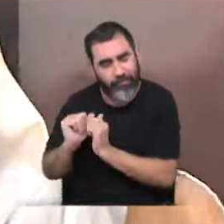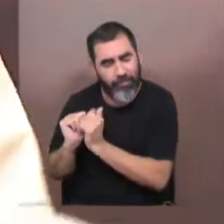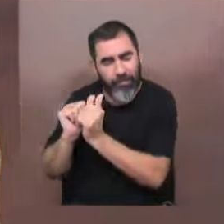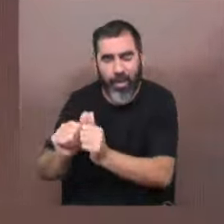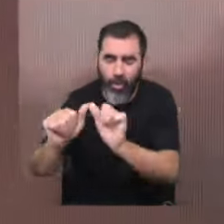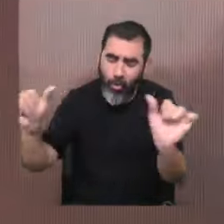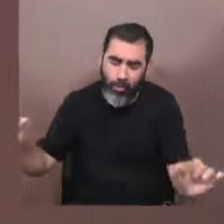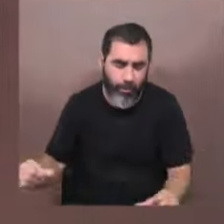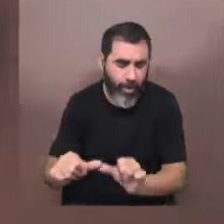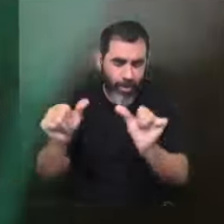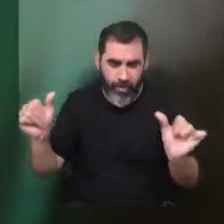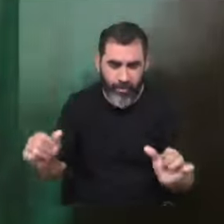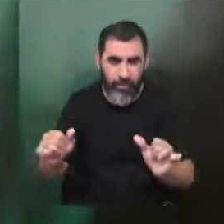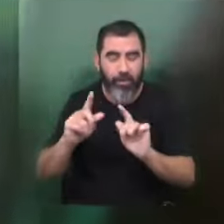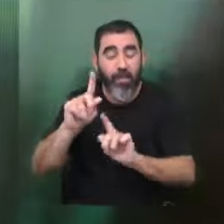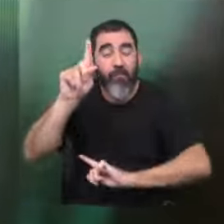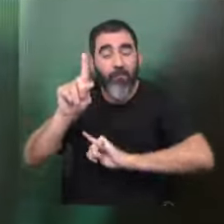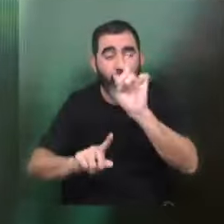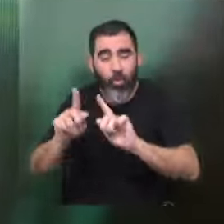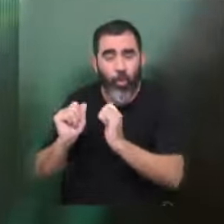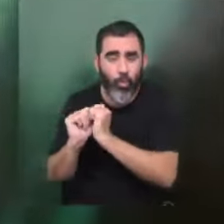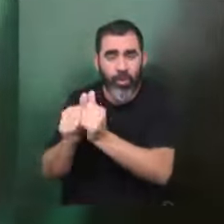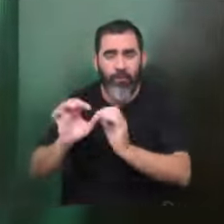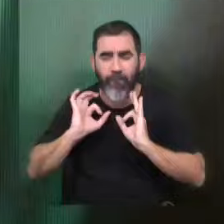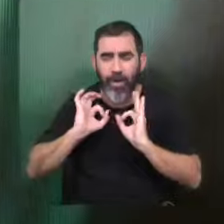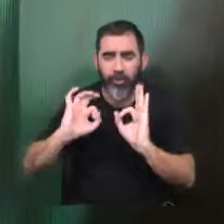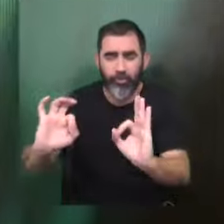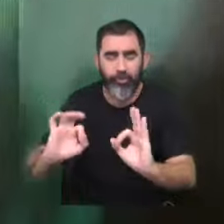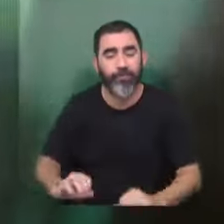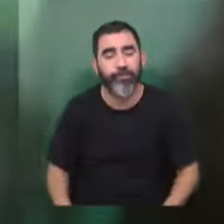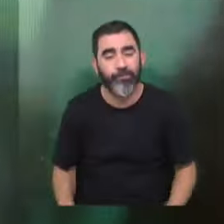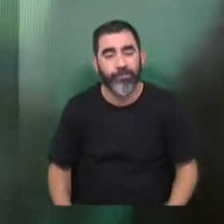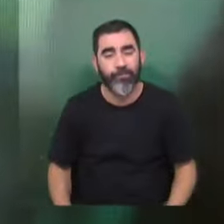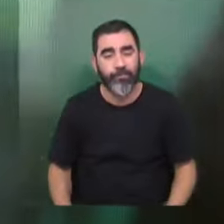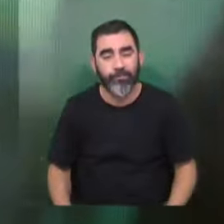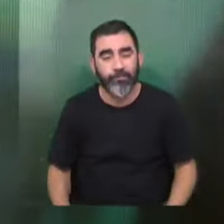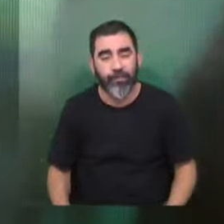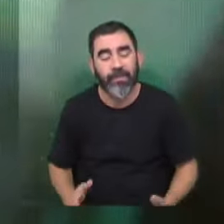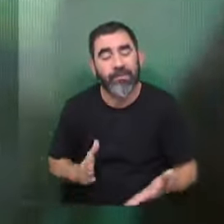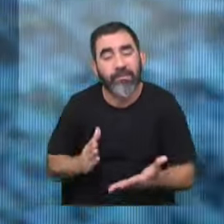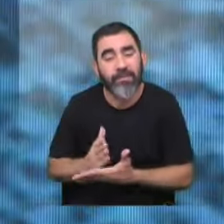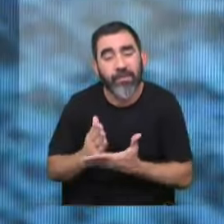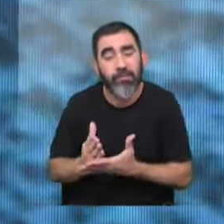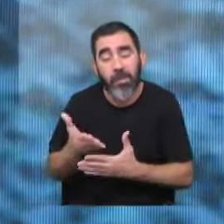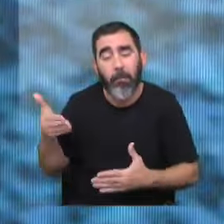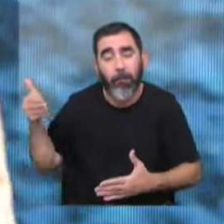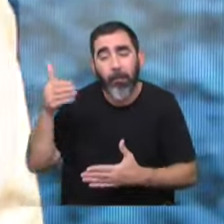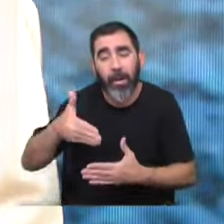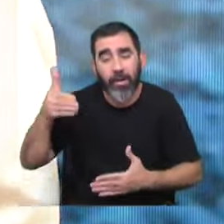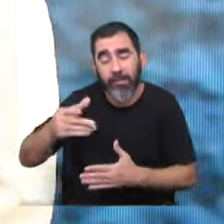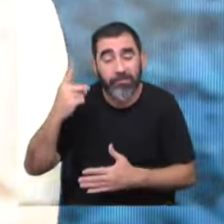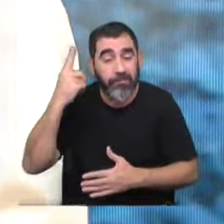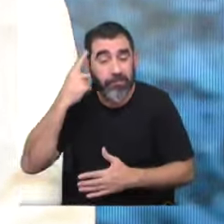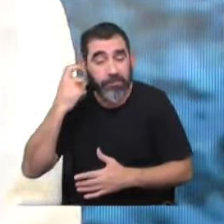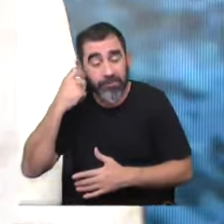las actividades, incluso la facultad y todo, en vacaciones o lo que sea. Entonces, como que ellos siempre se involucraron en lo que son los